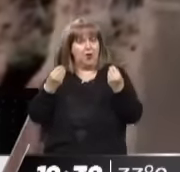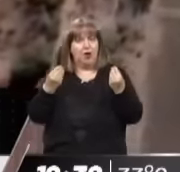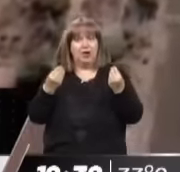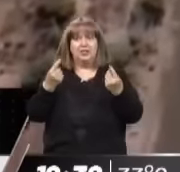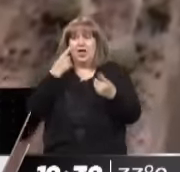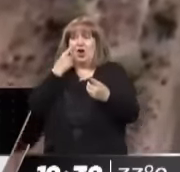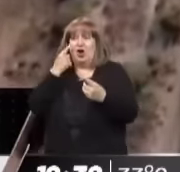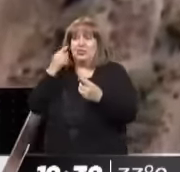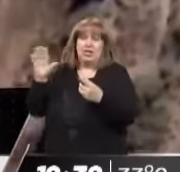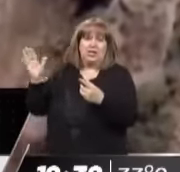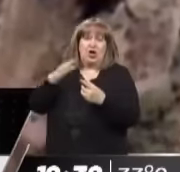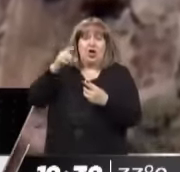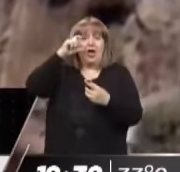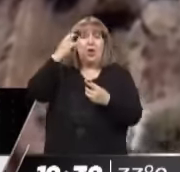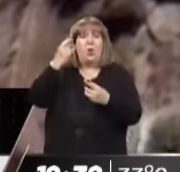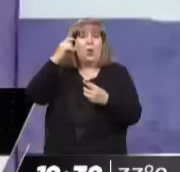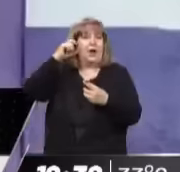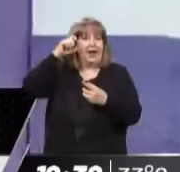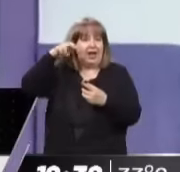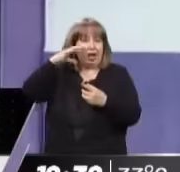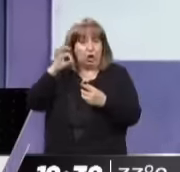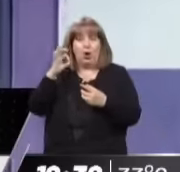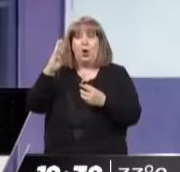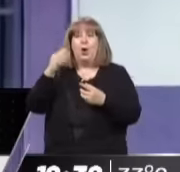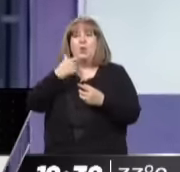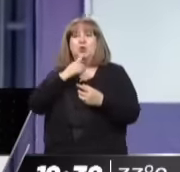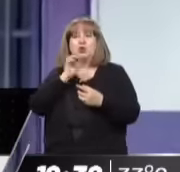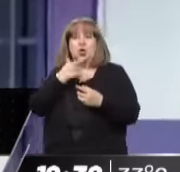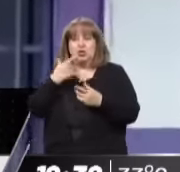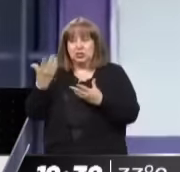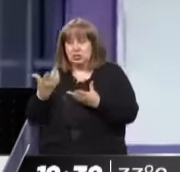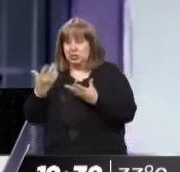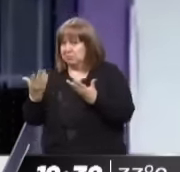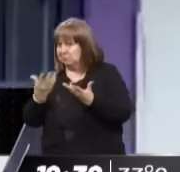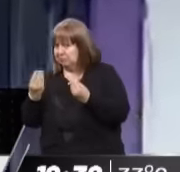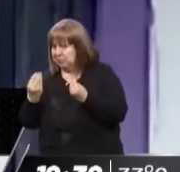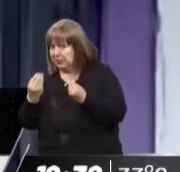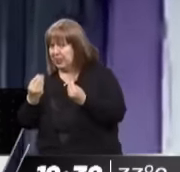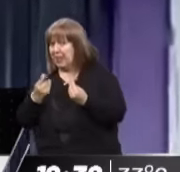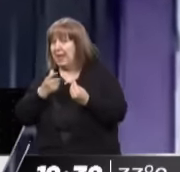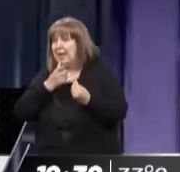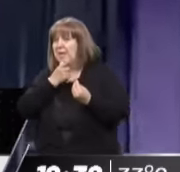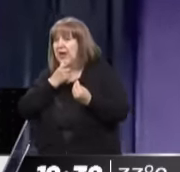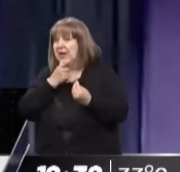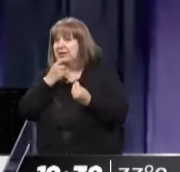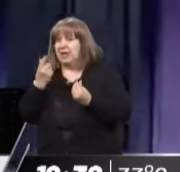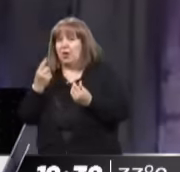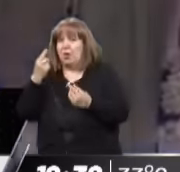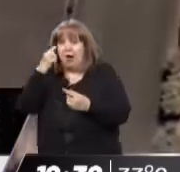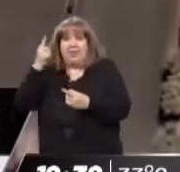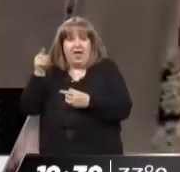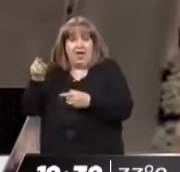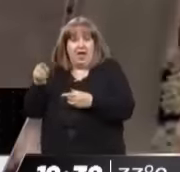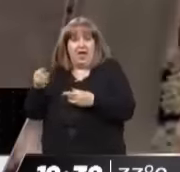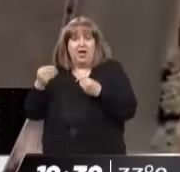todos. Eugenio Busto, disculpame, pero todo hace indicar de que es un mito, de que alguien inventa esto,